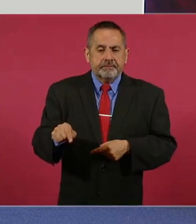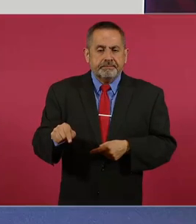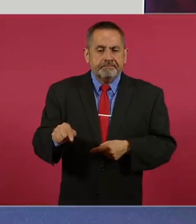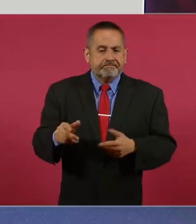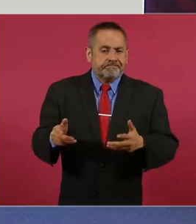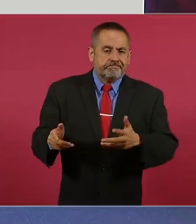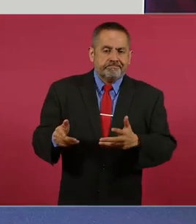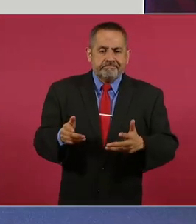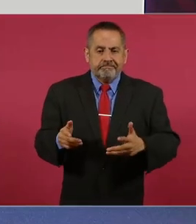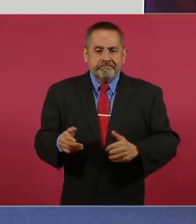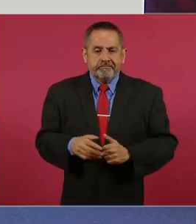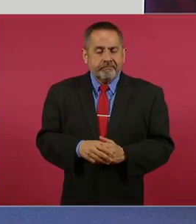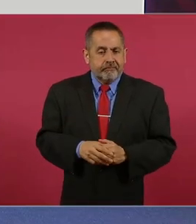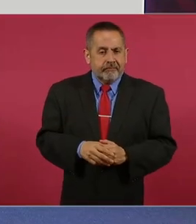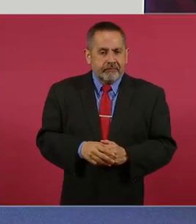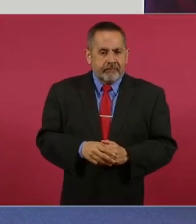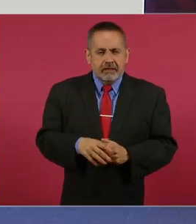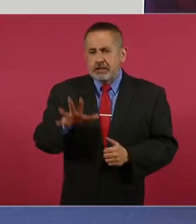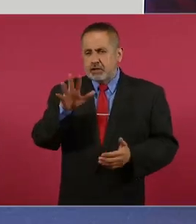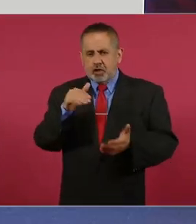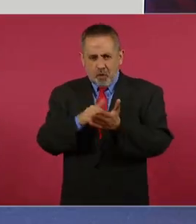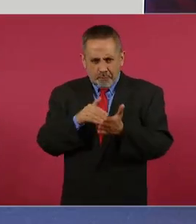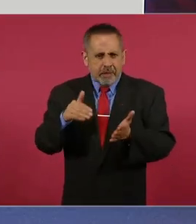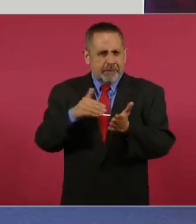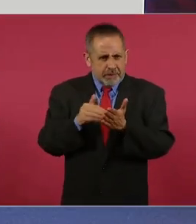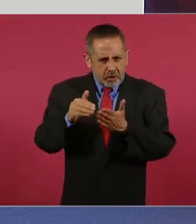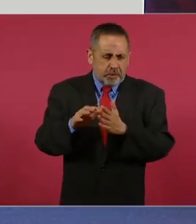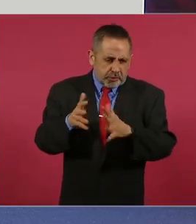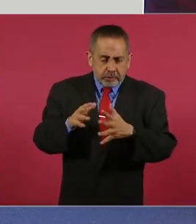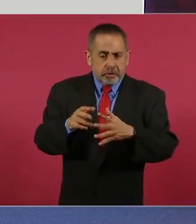pues como de 5,000 millones.